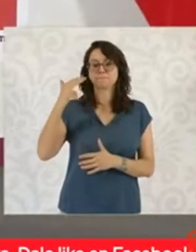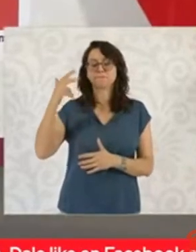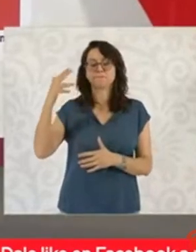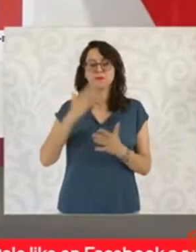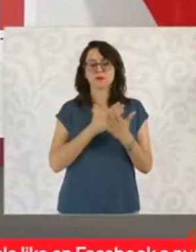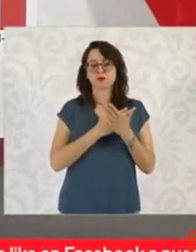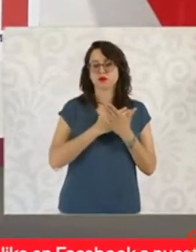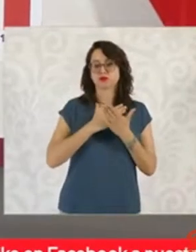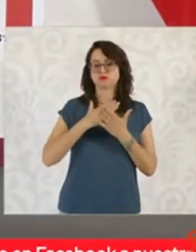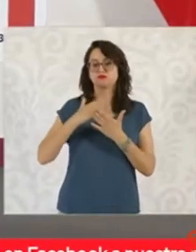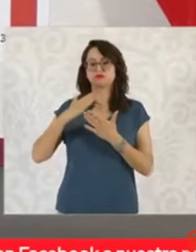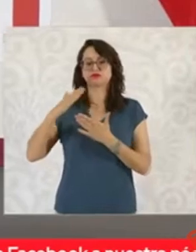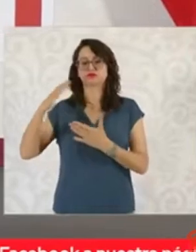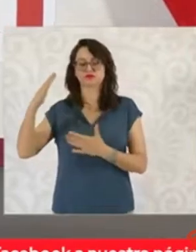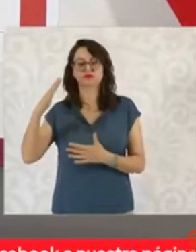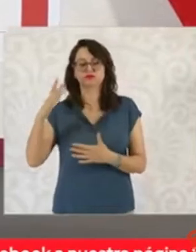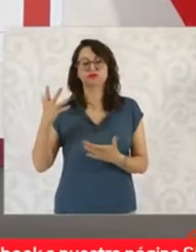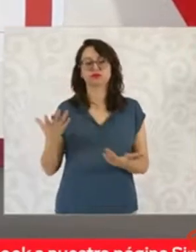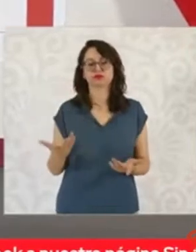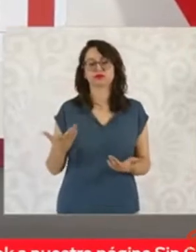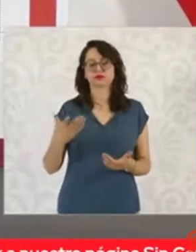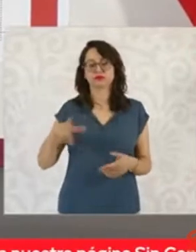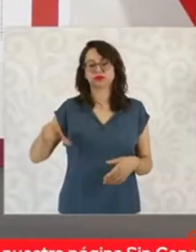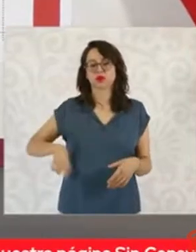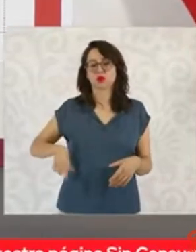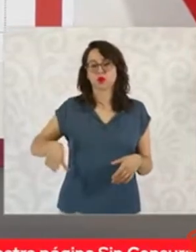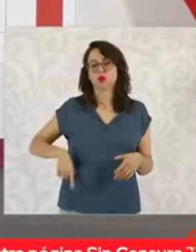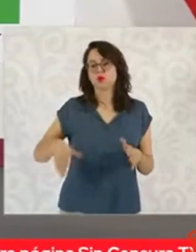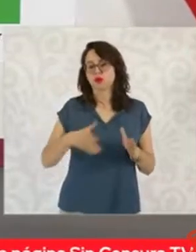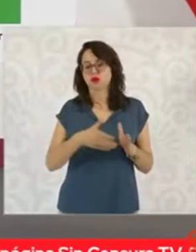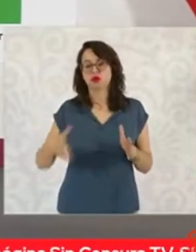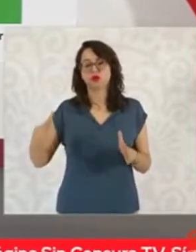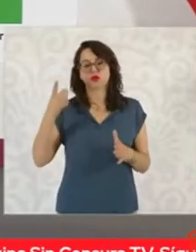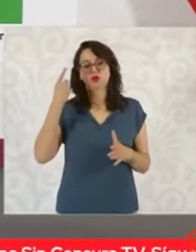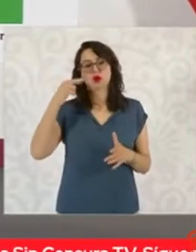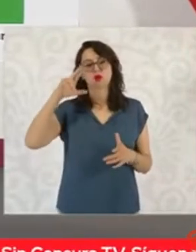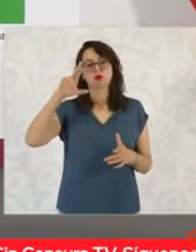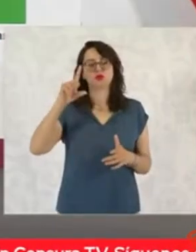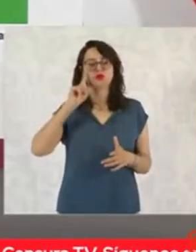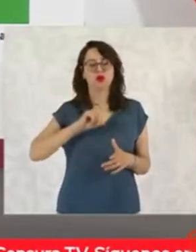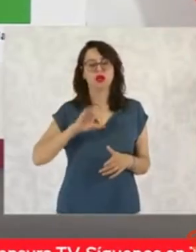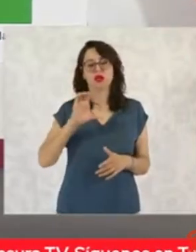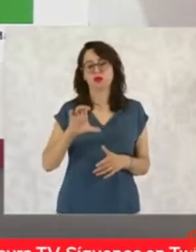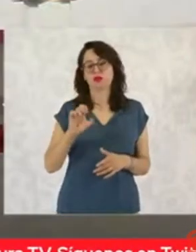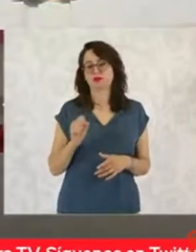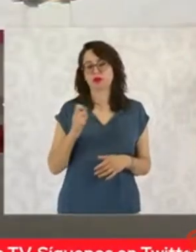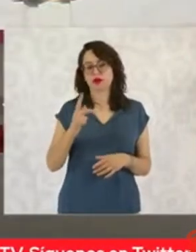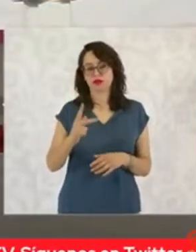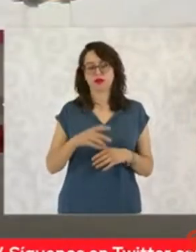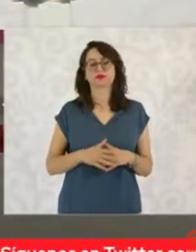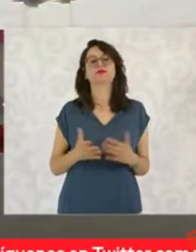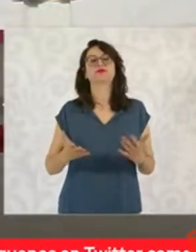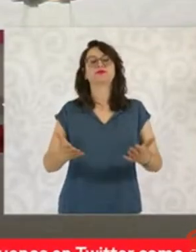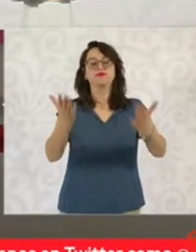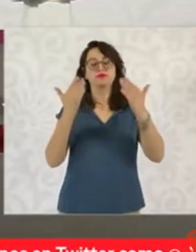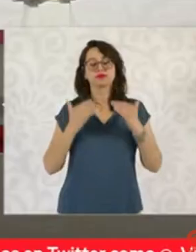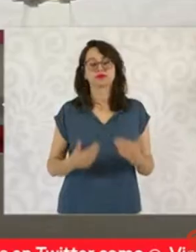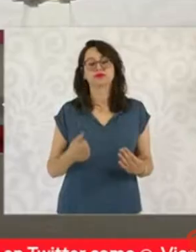Infonavit en el gobierno de la doctora Sheinbaum. La que sigue, por favor. Estos datos son